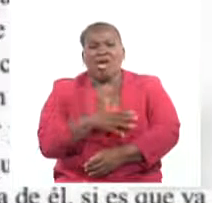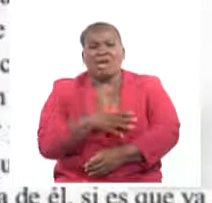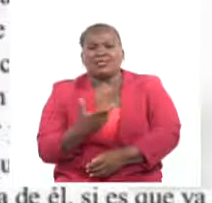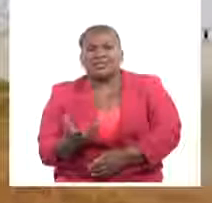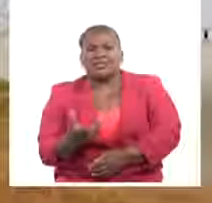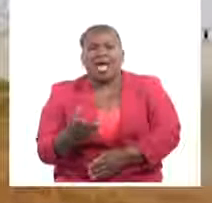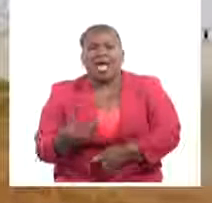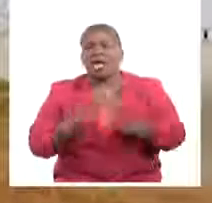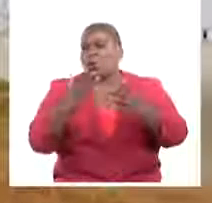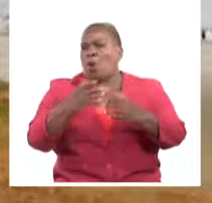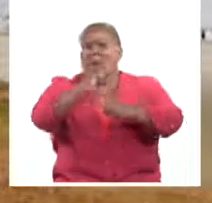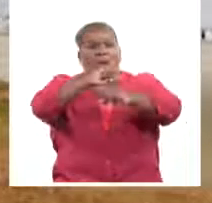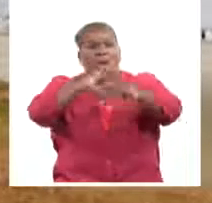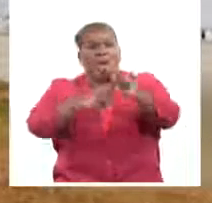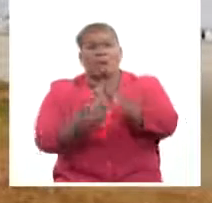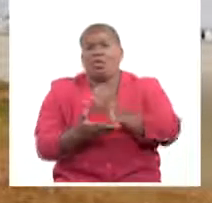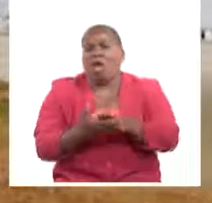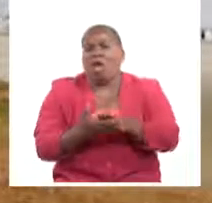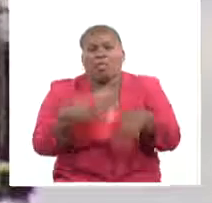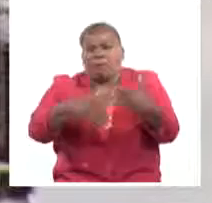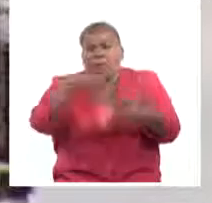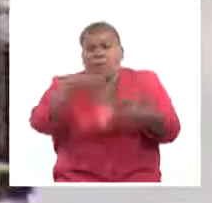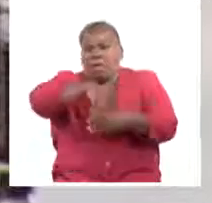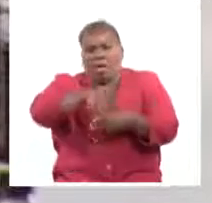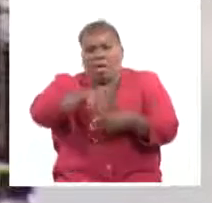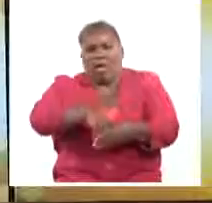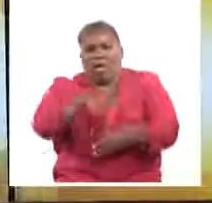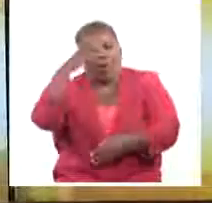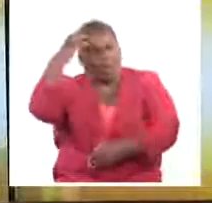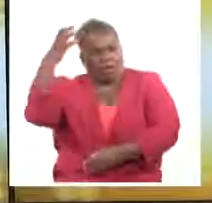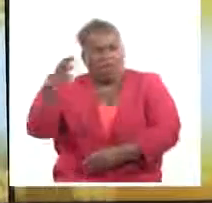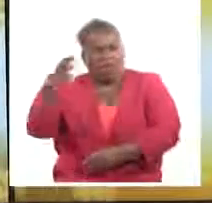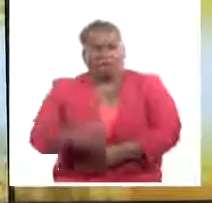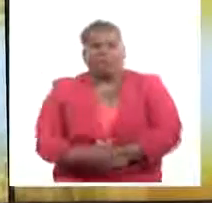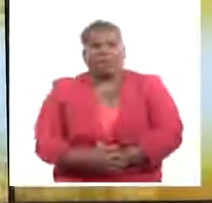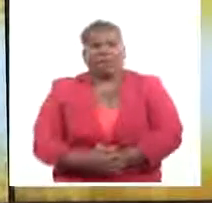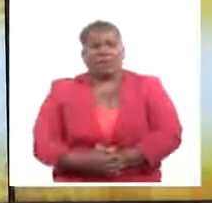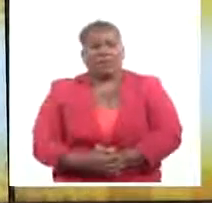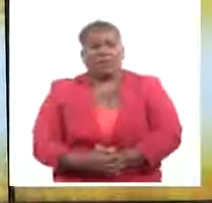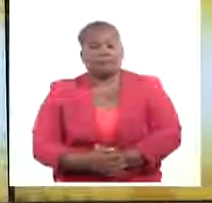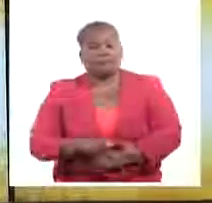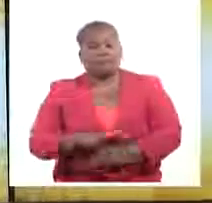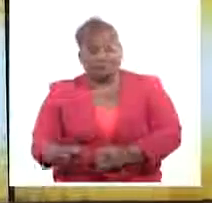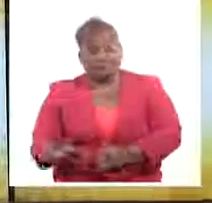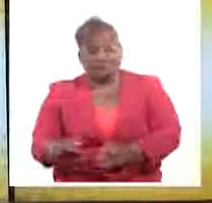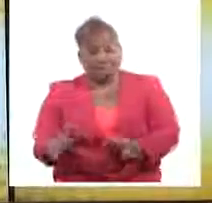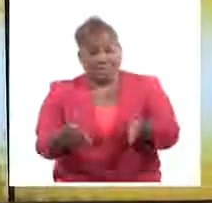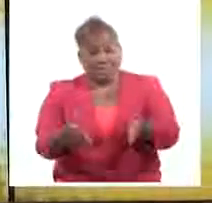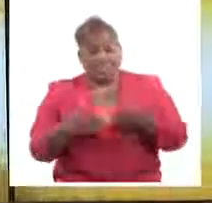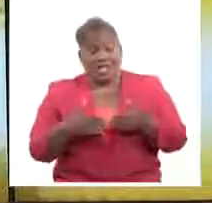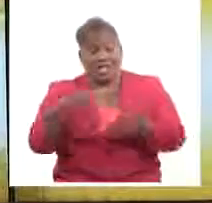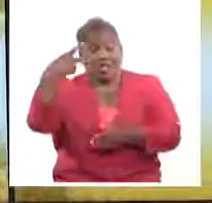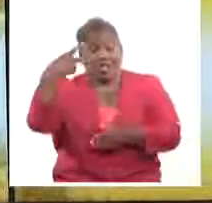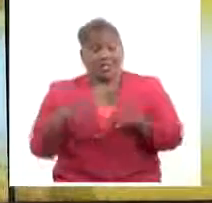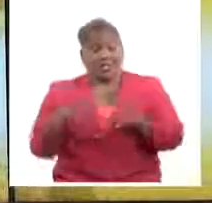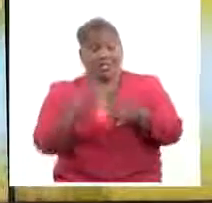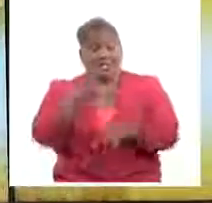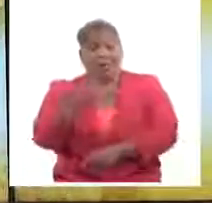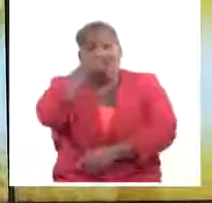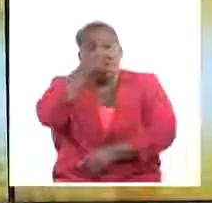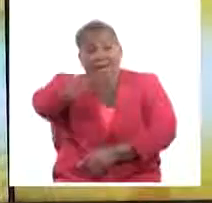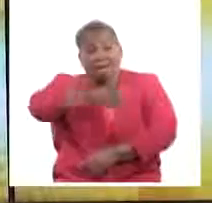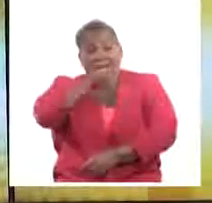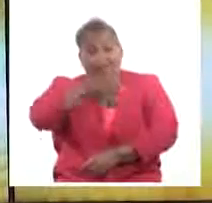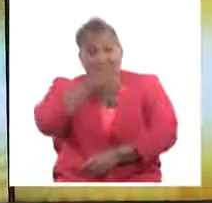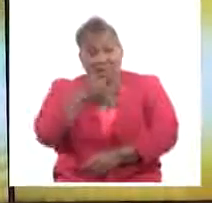existe ninguna estructura criminal organizada en el gabinete. Y al cierre le adelanto dos temas a los que hay que dar seguimiento en